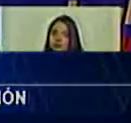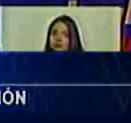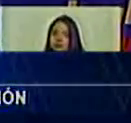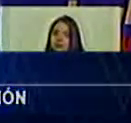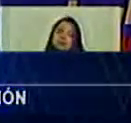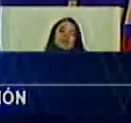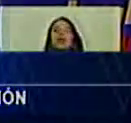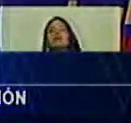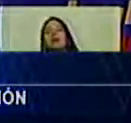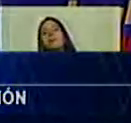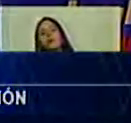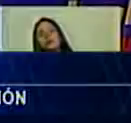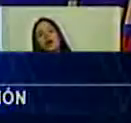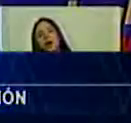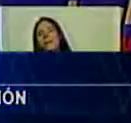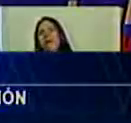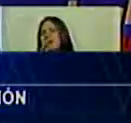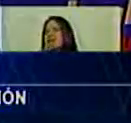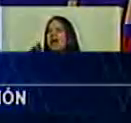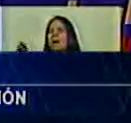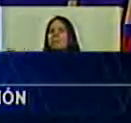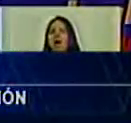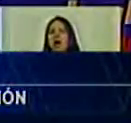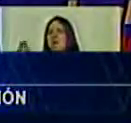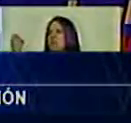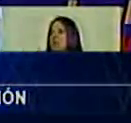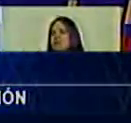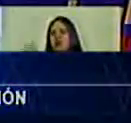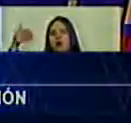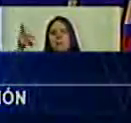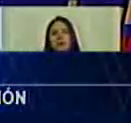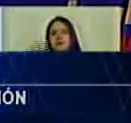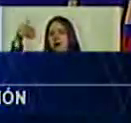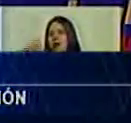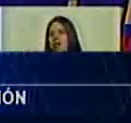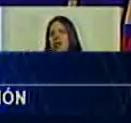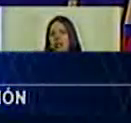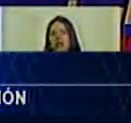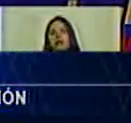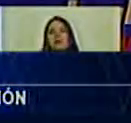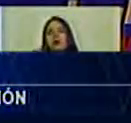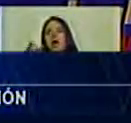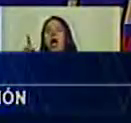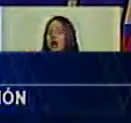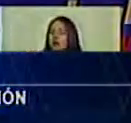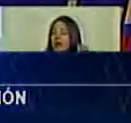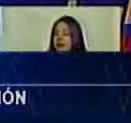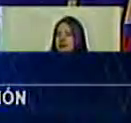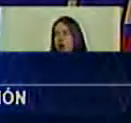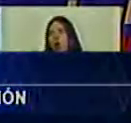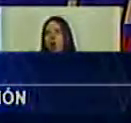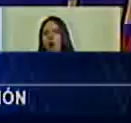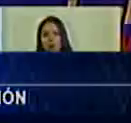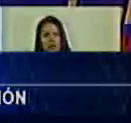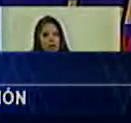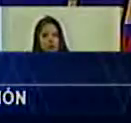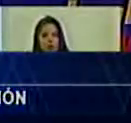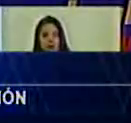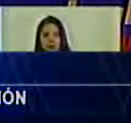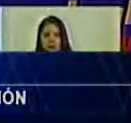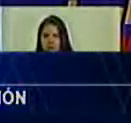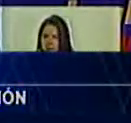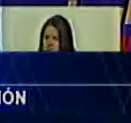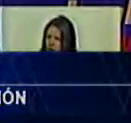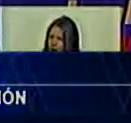Tienen que preguntarse si llamar a boicot electorales o llamar a participar en unas elecciones sí y en otras elecciones no, les está dando buenos